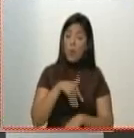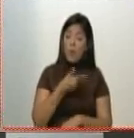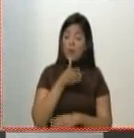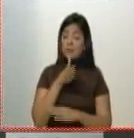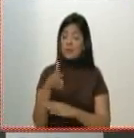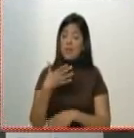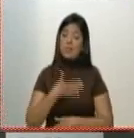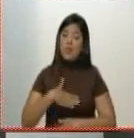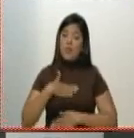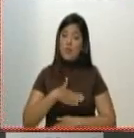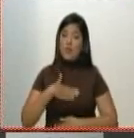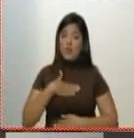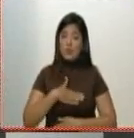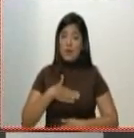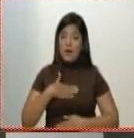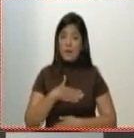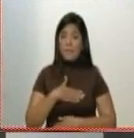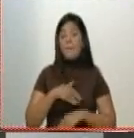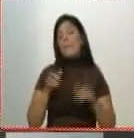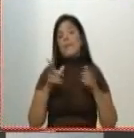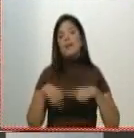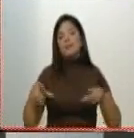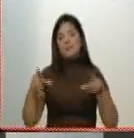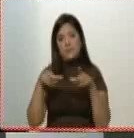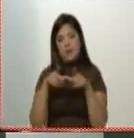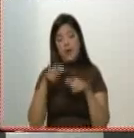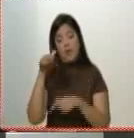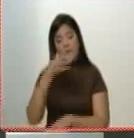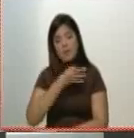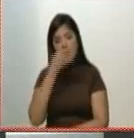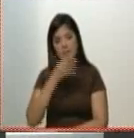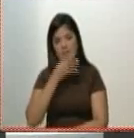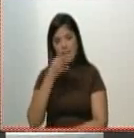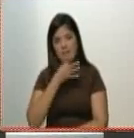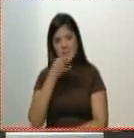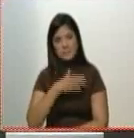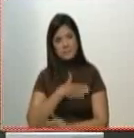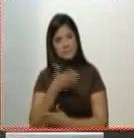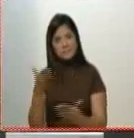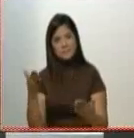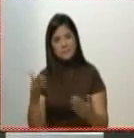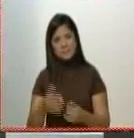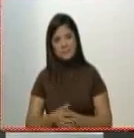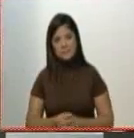de cada uno de los espacios que la tarde de hoy se están poniendo